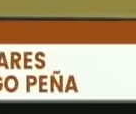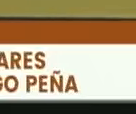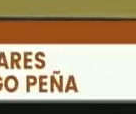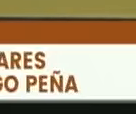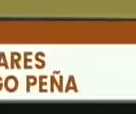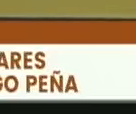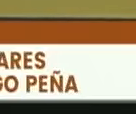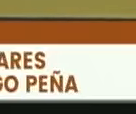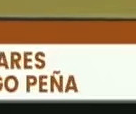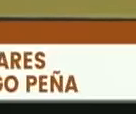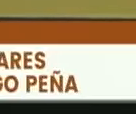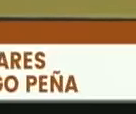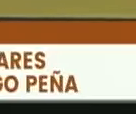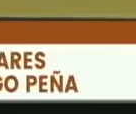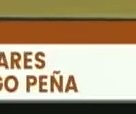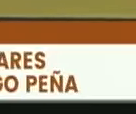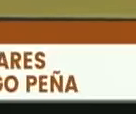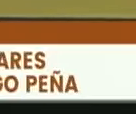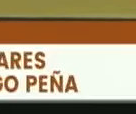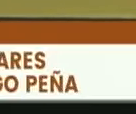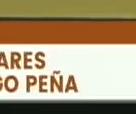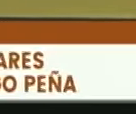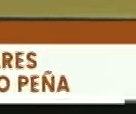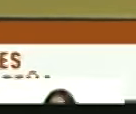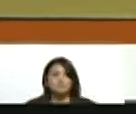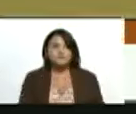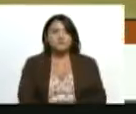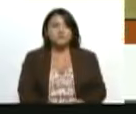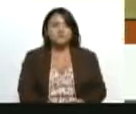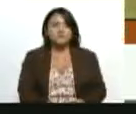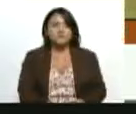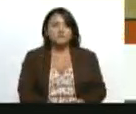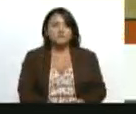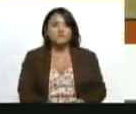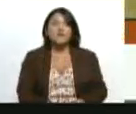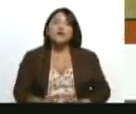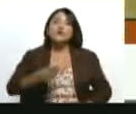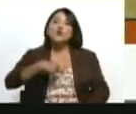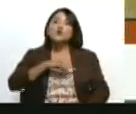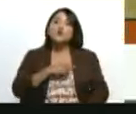Jefe o jefa de comunidad. O sea, nosotros ya deberíamos tener